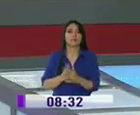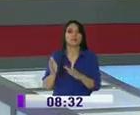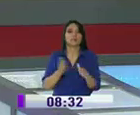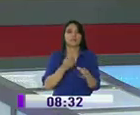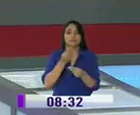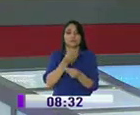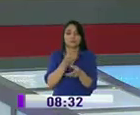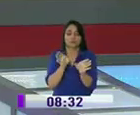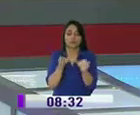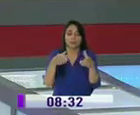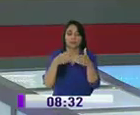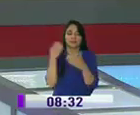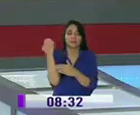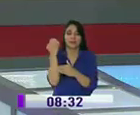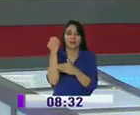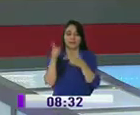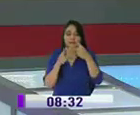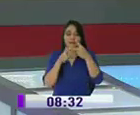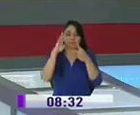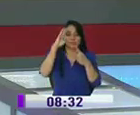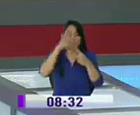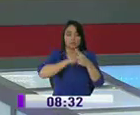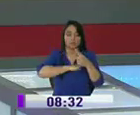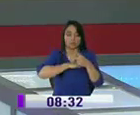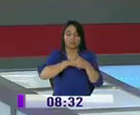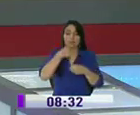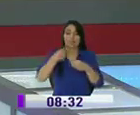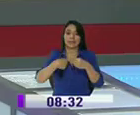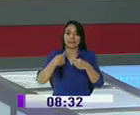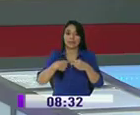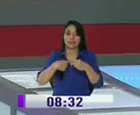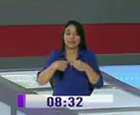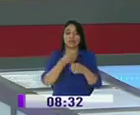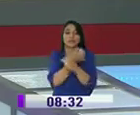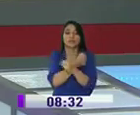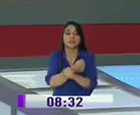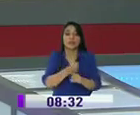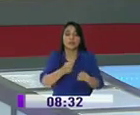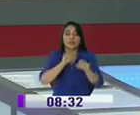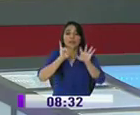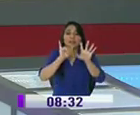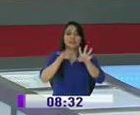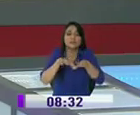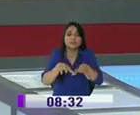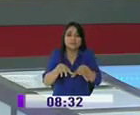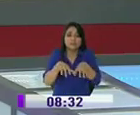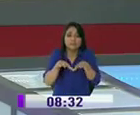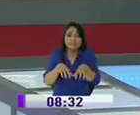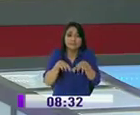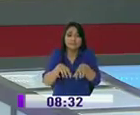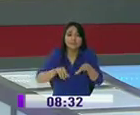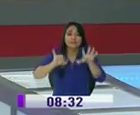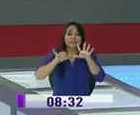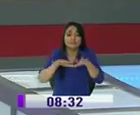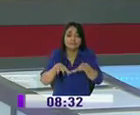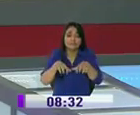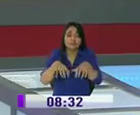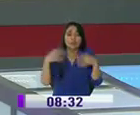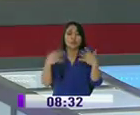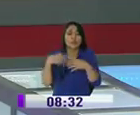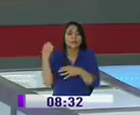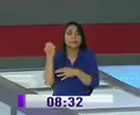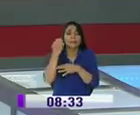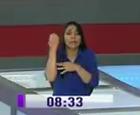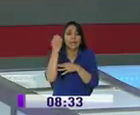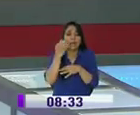COE Metropolitano, junto con la Policía Metropolitana de Quito, rescataron 6 cachorritos. 6 peluditos en estado de emergencia. Y dos